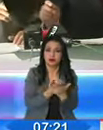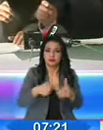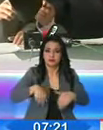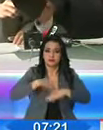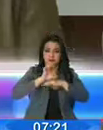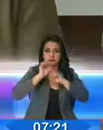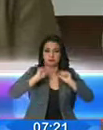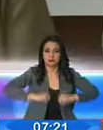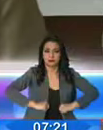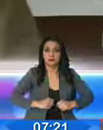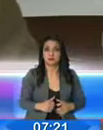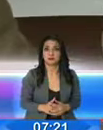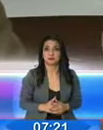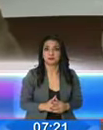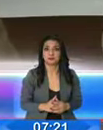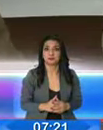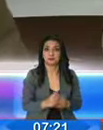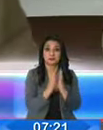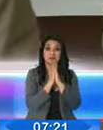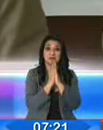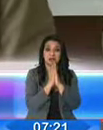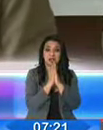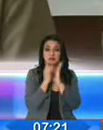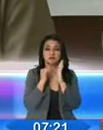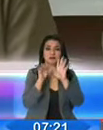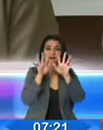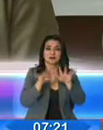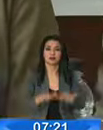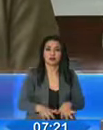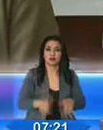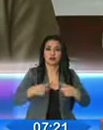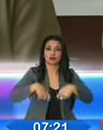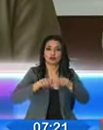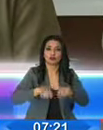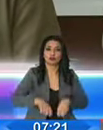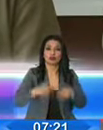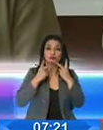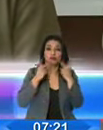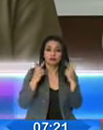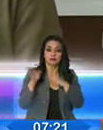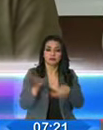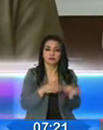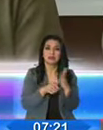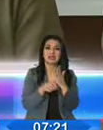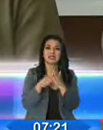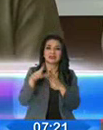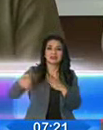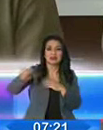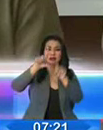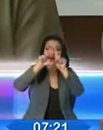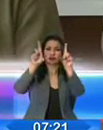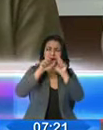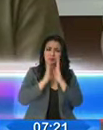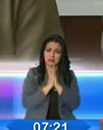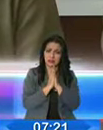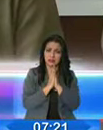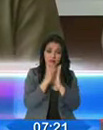país. Demandamos que la CERCOP y que todos los ministerios se acoplen a esta demanda y que no un